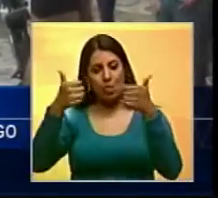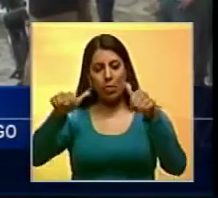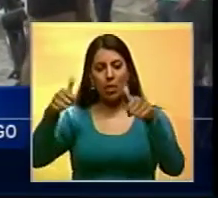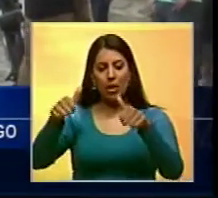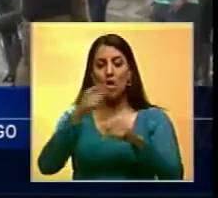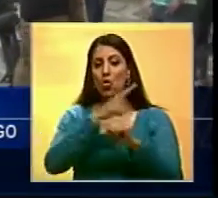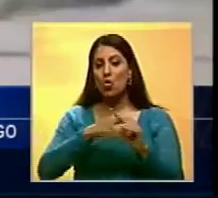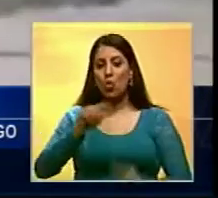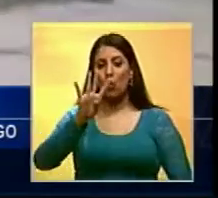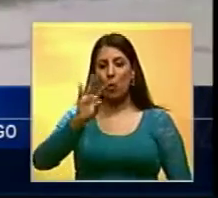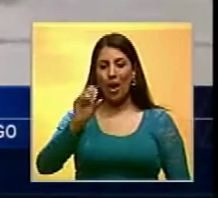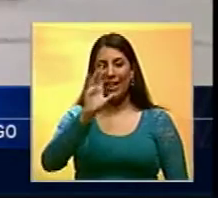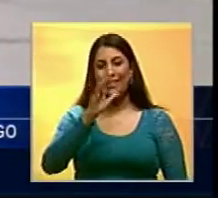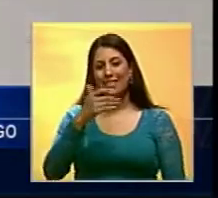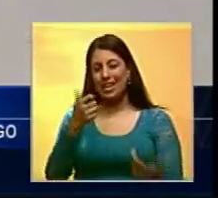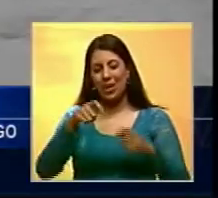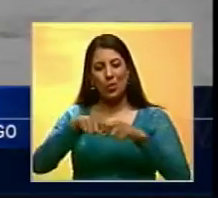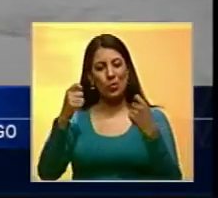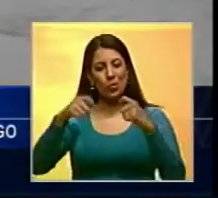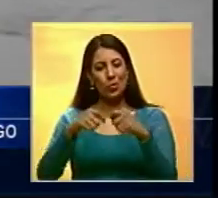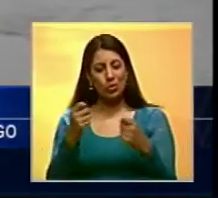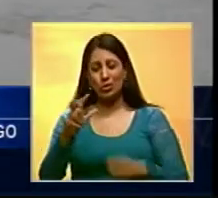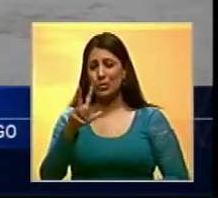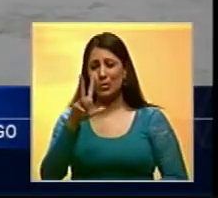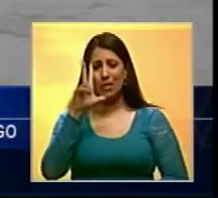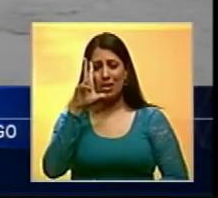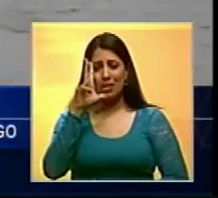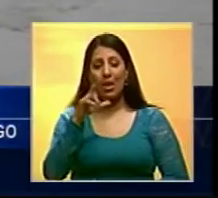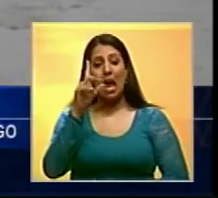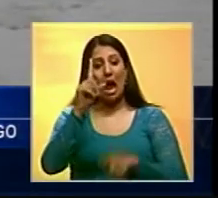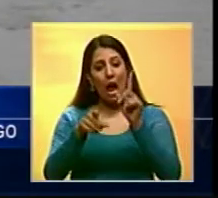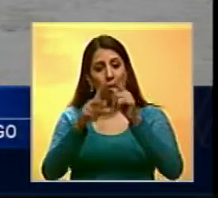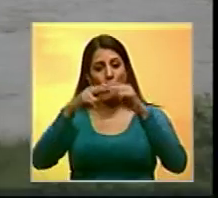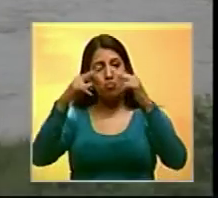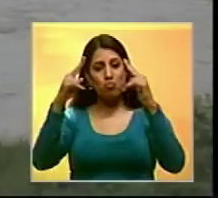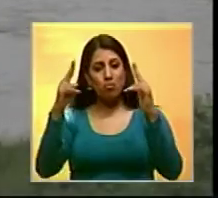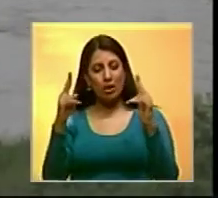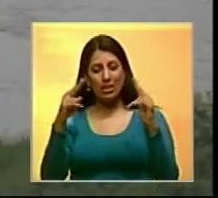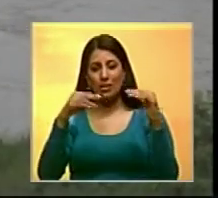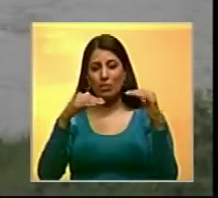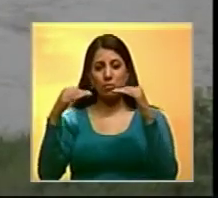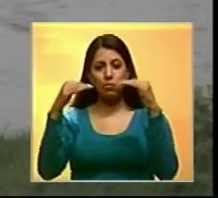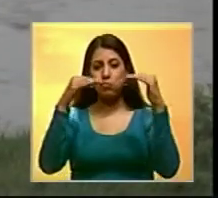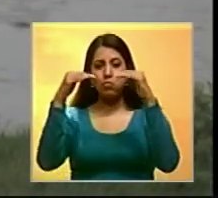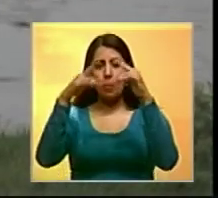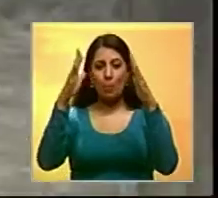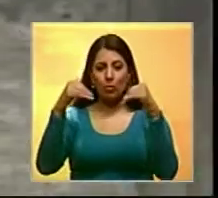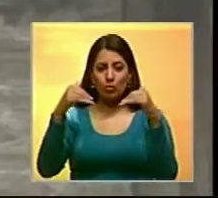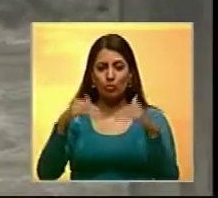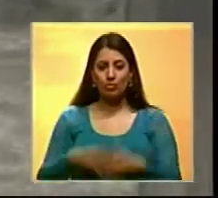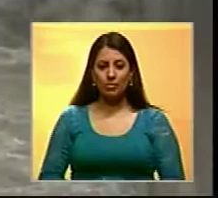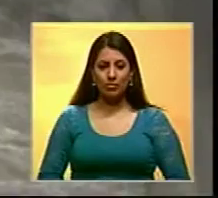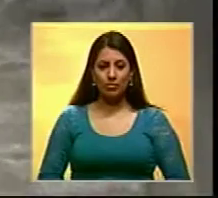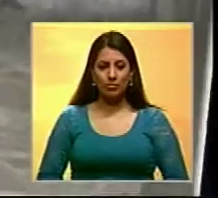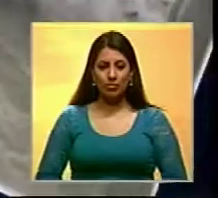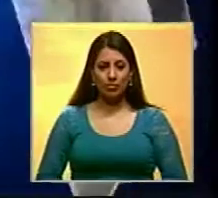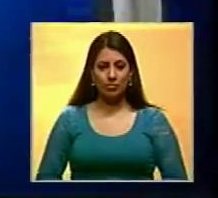y 40 resultaron destruidas. Algunos puentes están totalmente derribados.